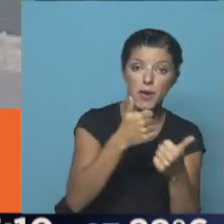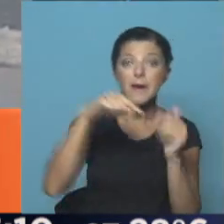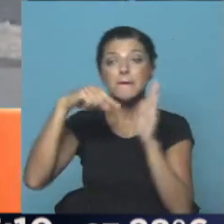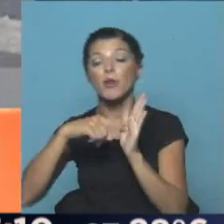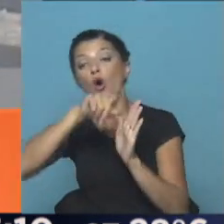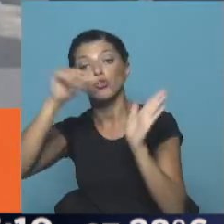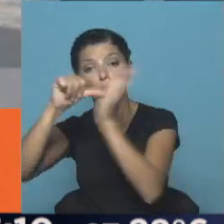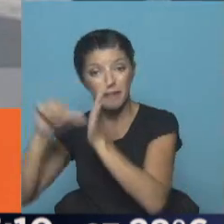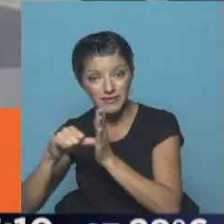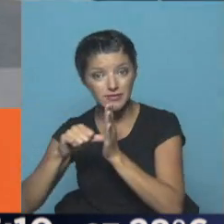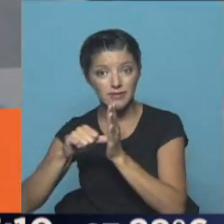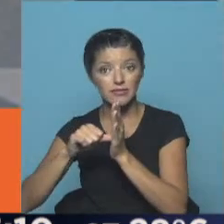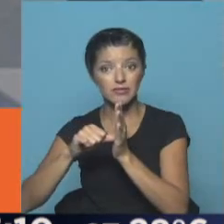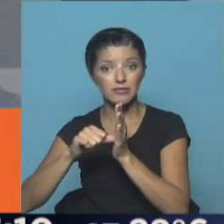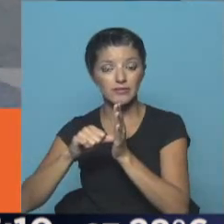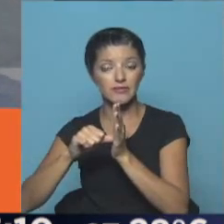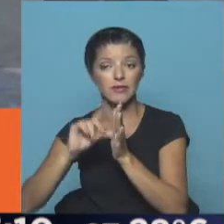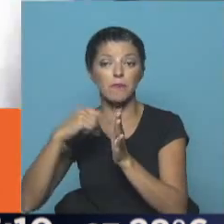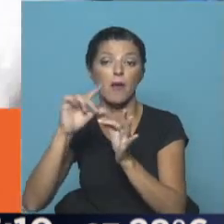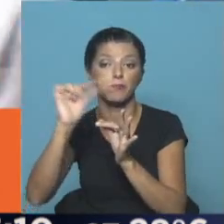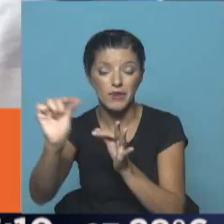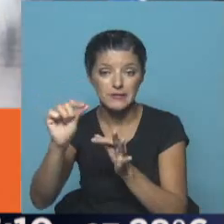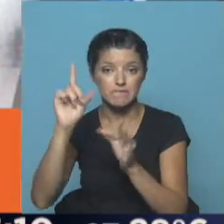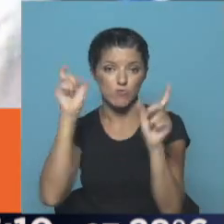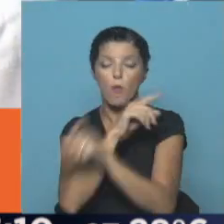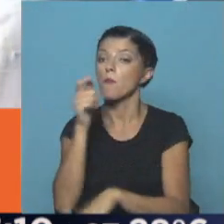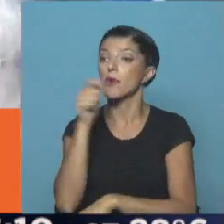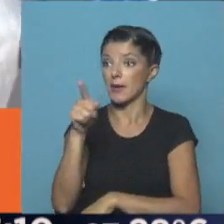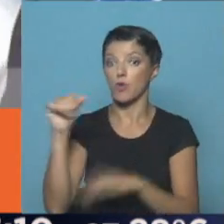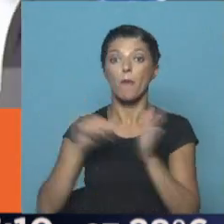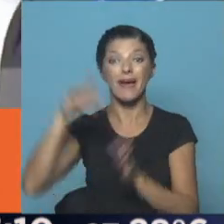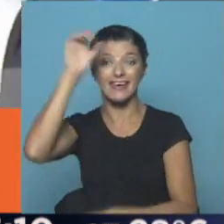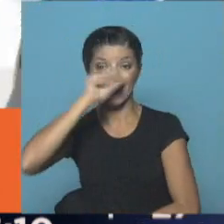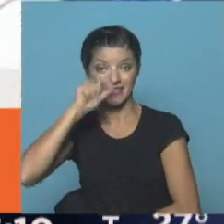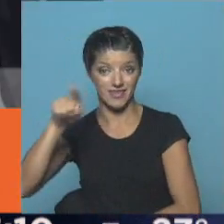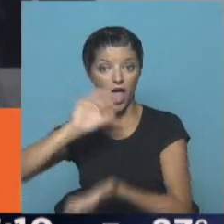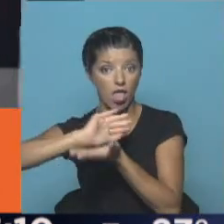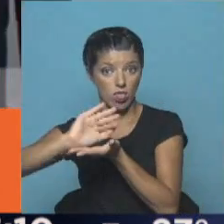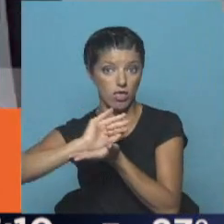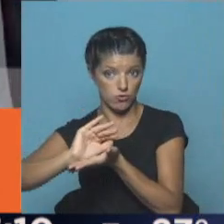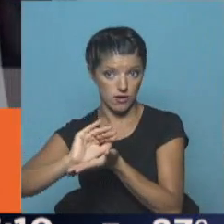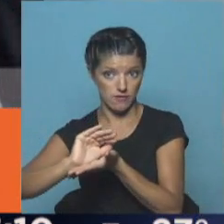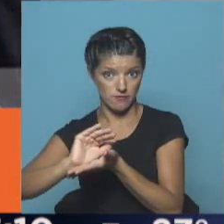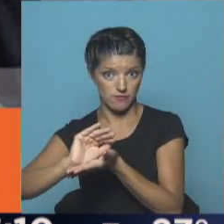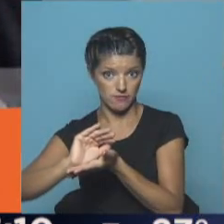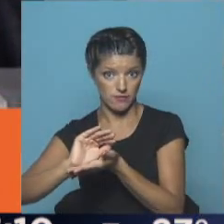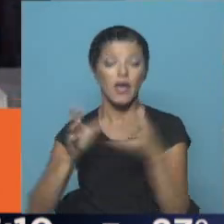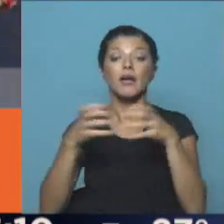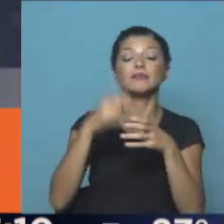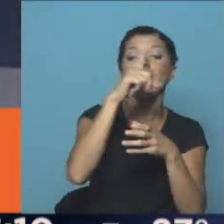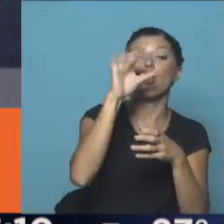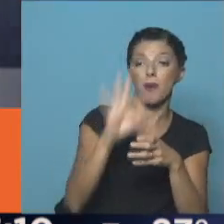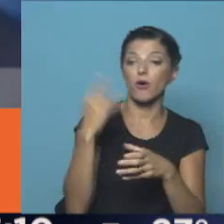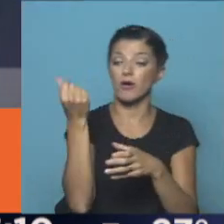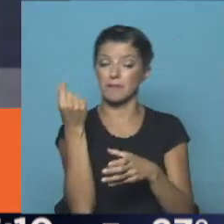los países más periféricos. El tema de la deuda de Grecia, claramente hay dos bandos enfrentados, los banqueros